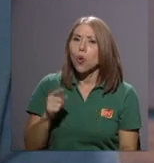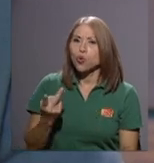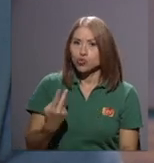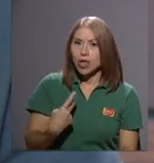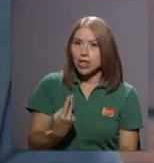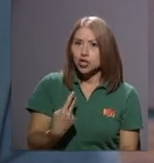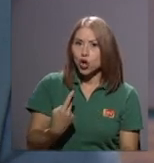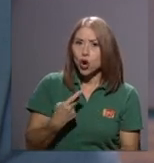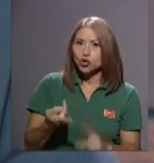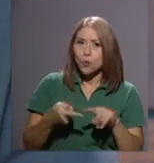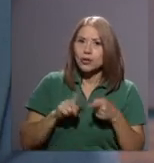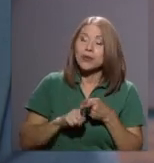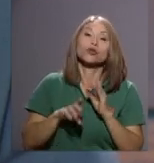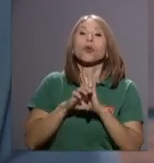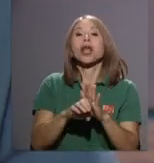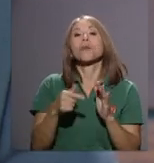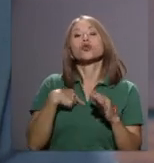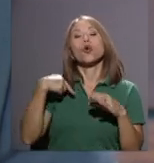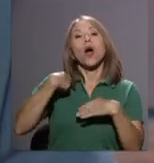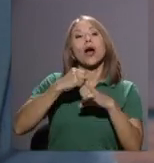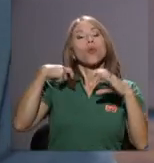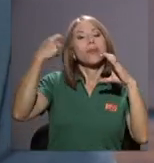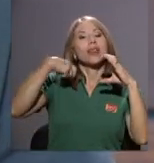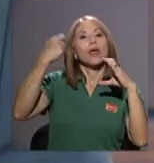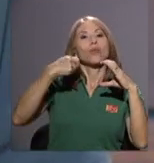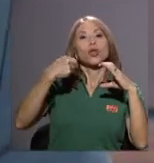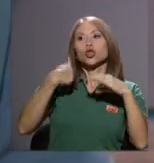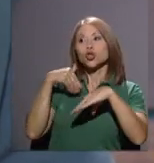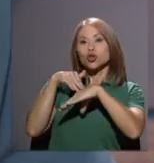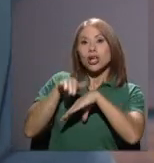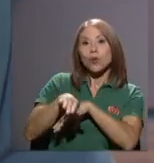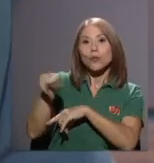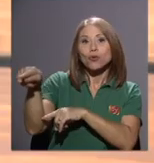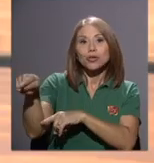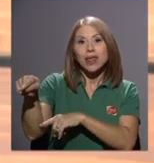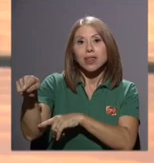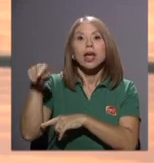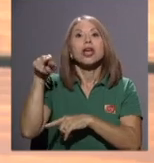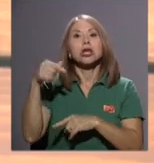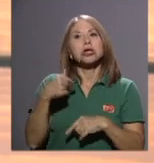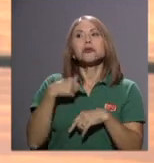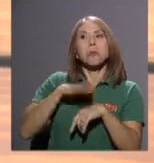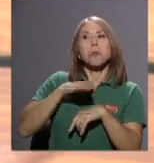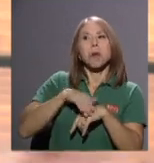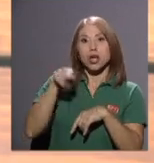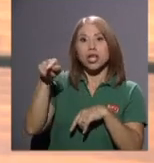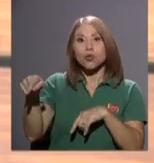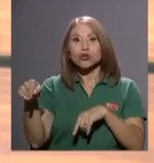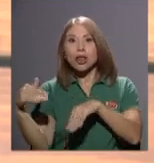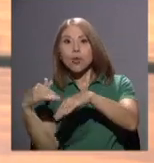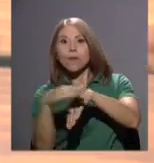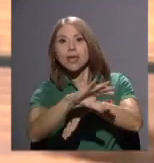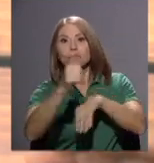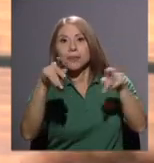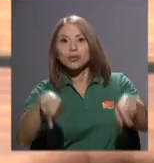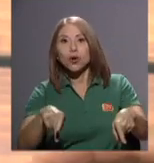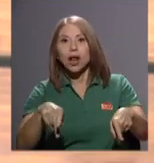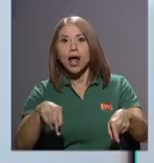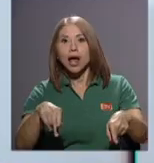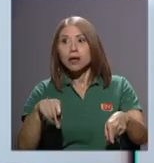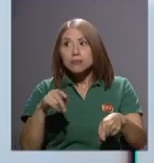somos amigos. Yo vengo y le envío a usted un video. Y usted comparte ese video con mi autorización. Eso es un delito. No, si es con su autorización o no.